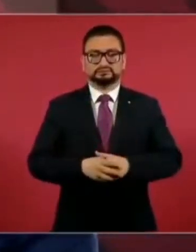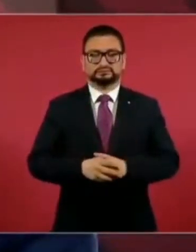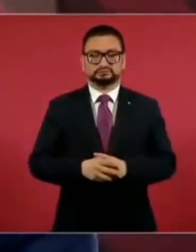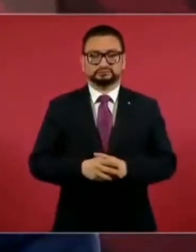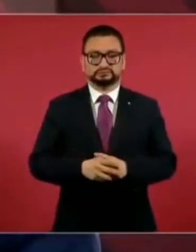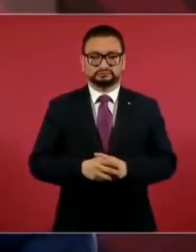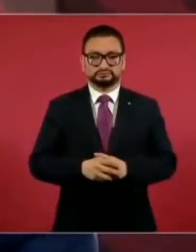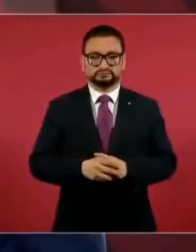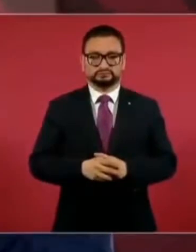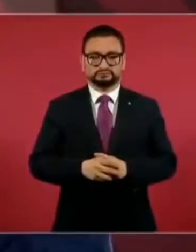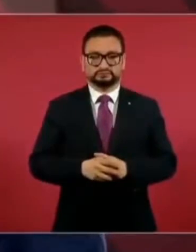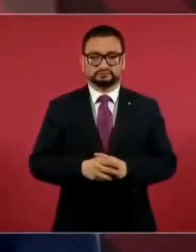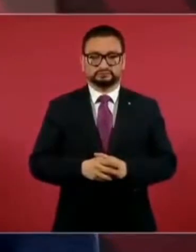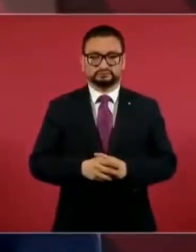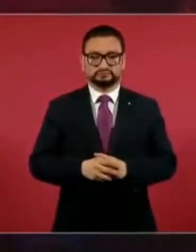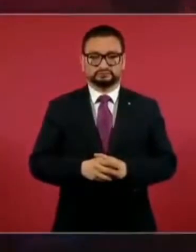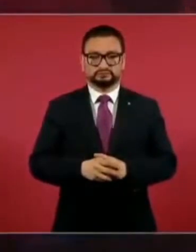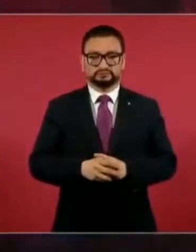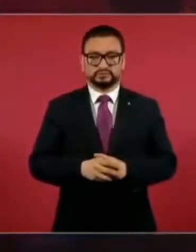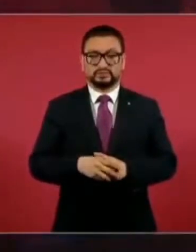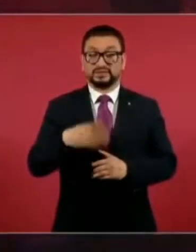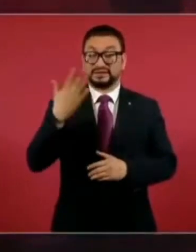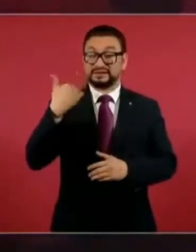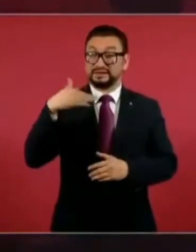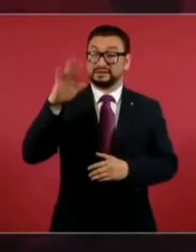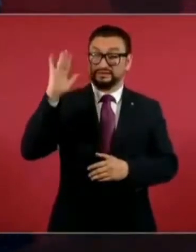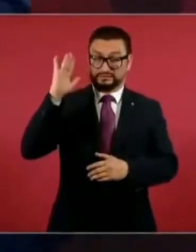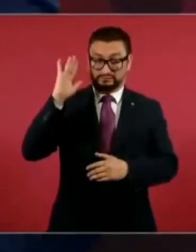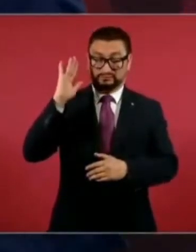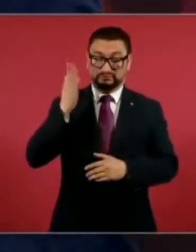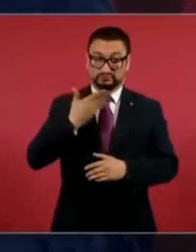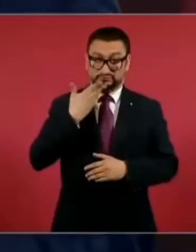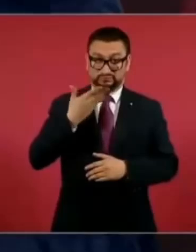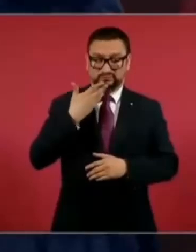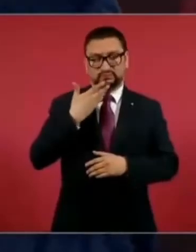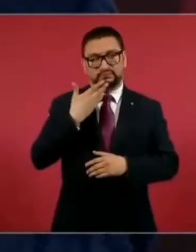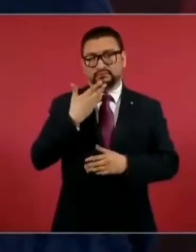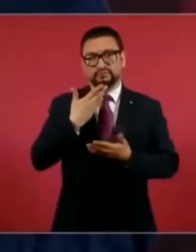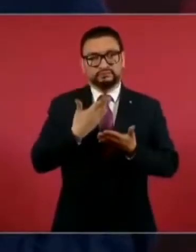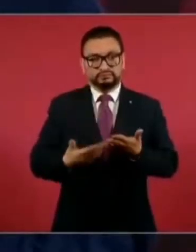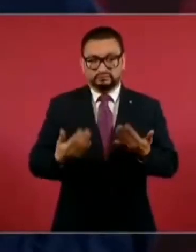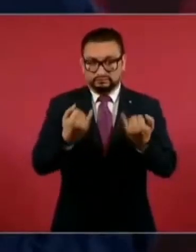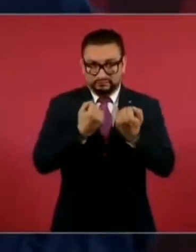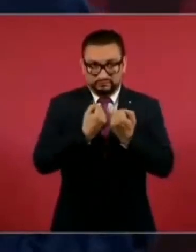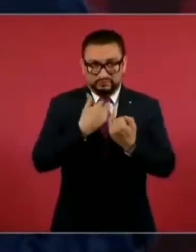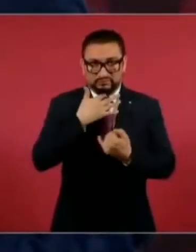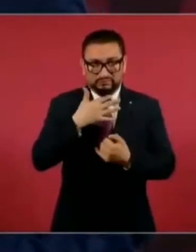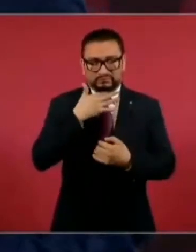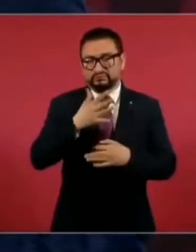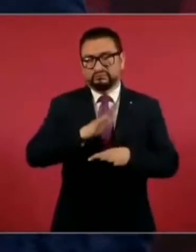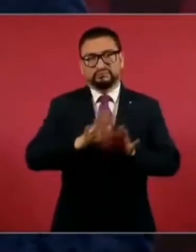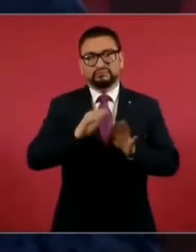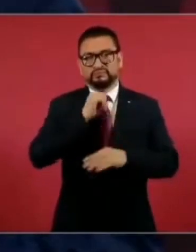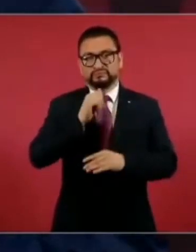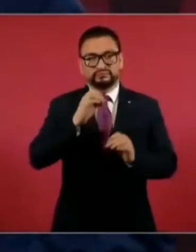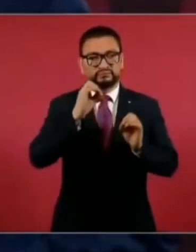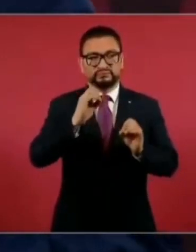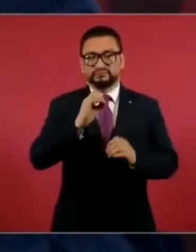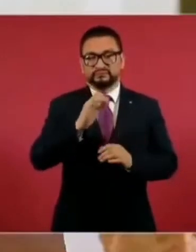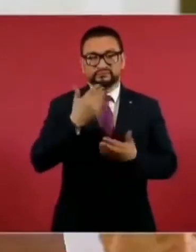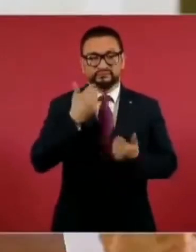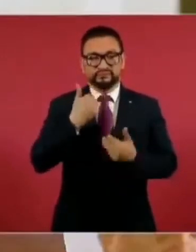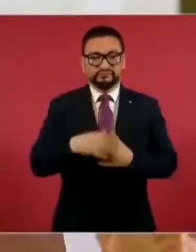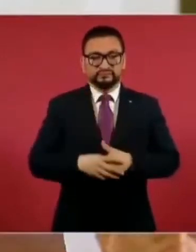que haya significado, como era antes, ¿sí?, un acto de corrupción